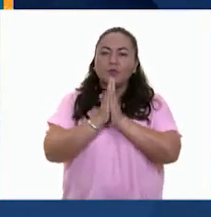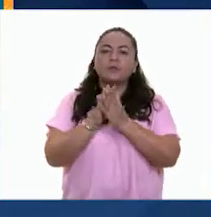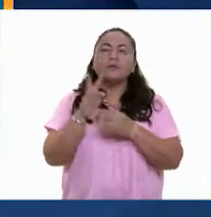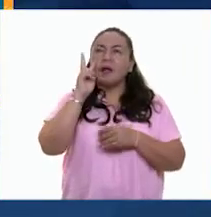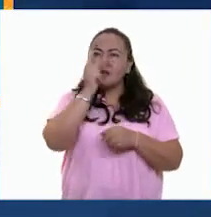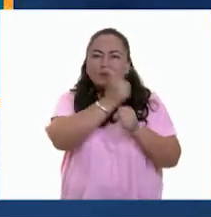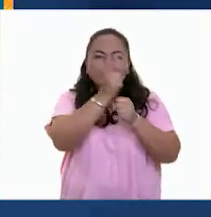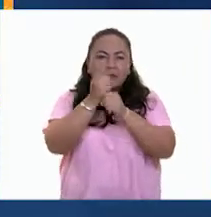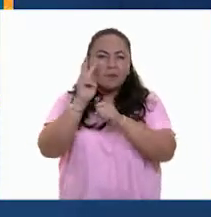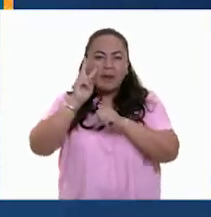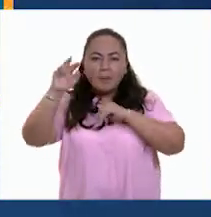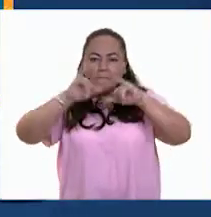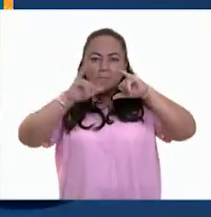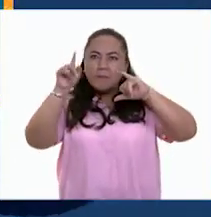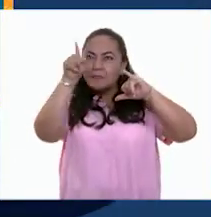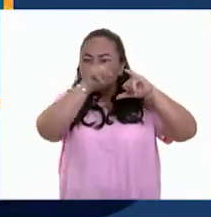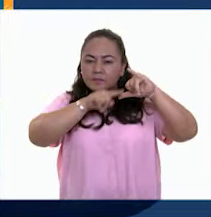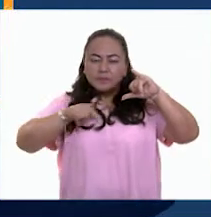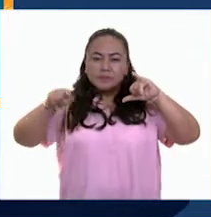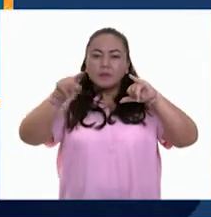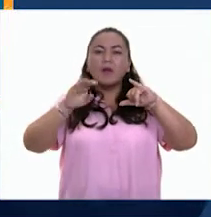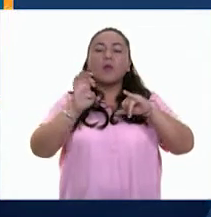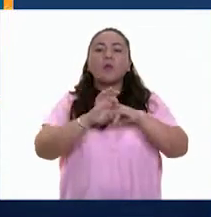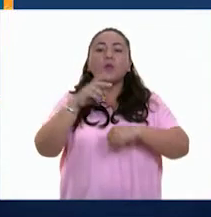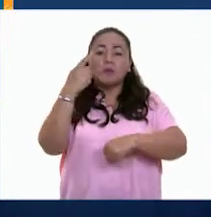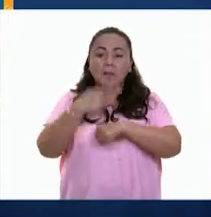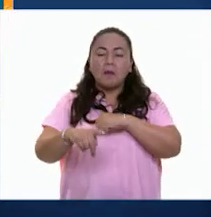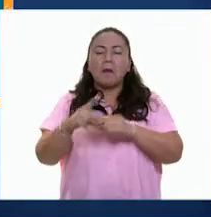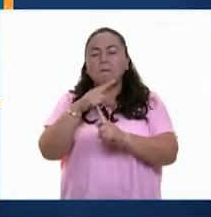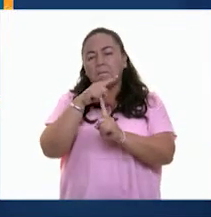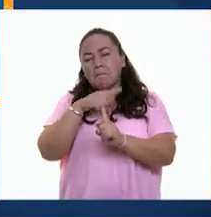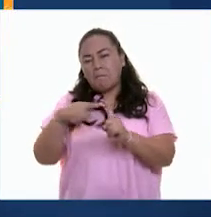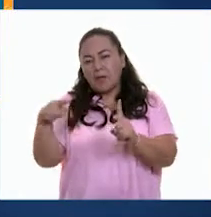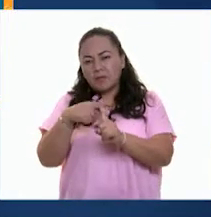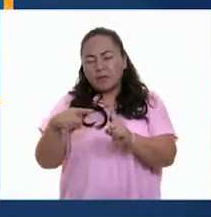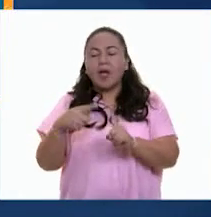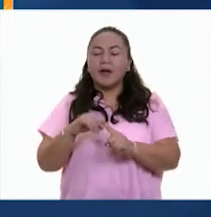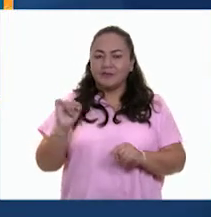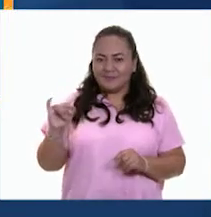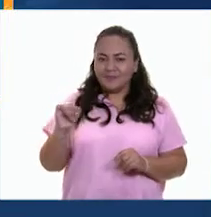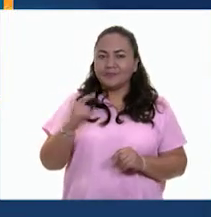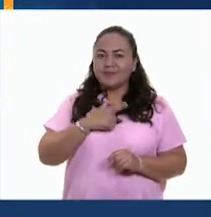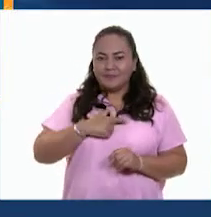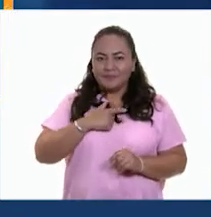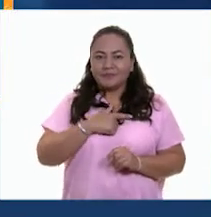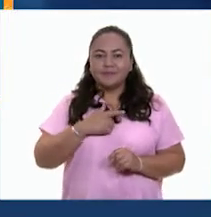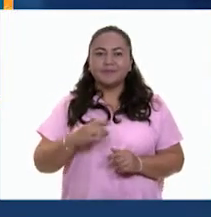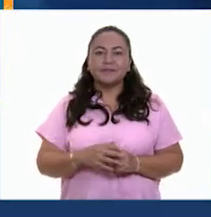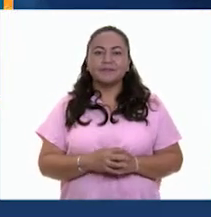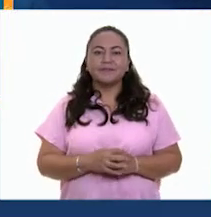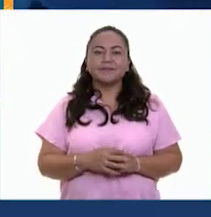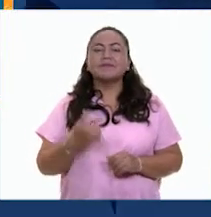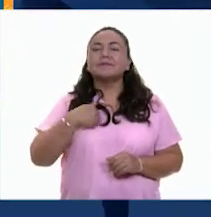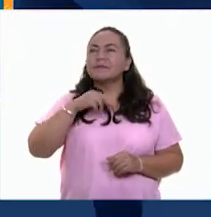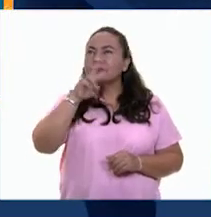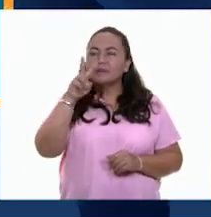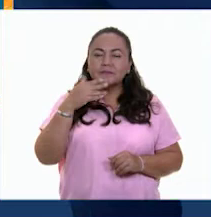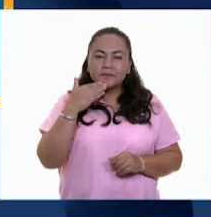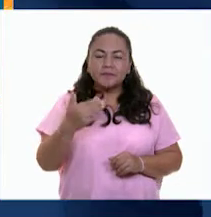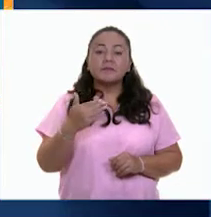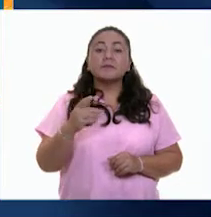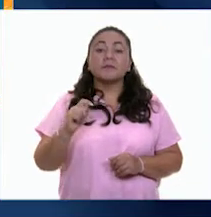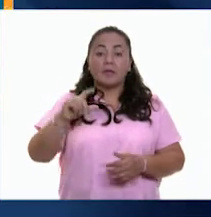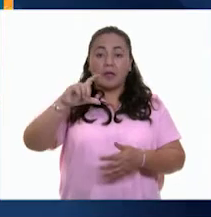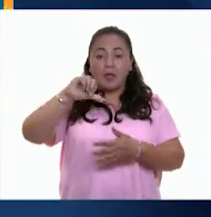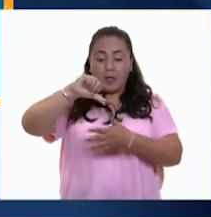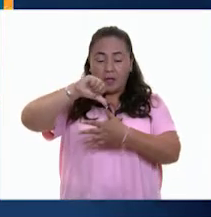a identificar los países con un nivel de riesgo medio. Ah, claro que sí, maestra. Muy bien. Lo sé perfectamente bien. En